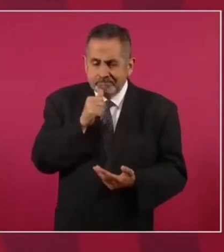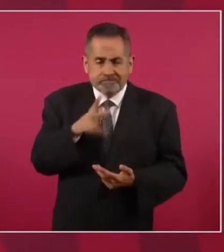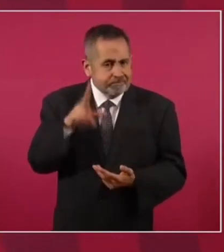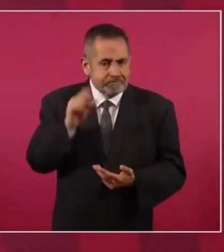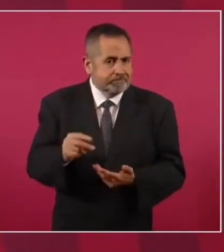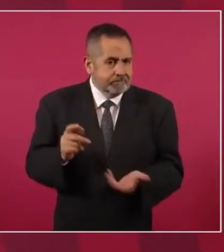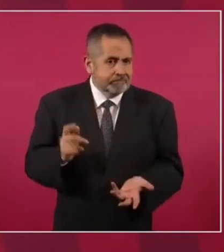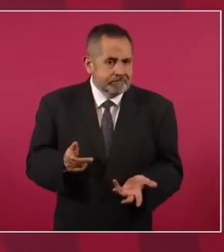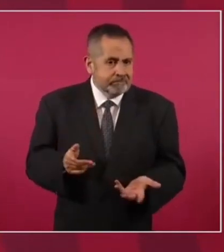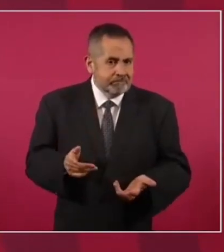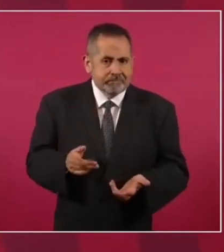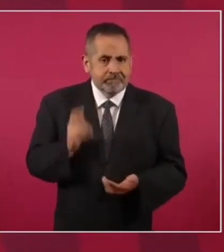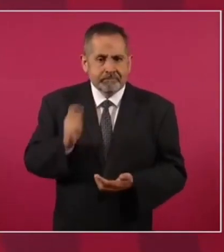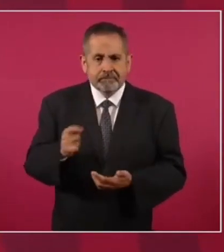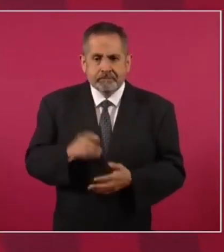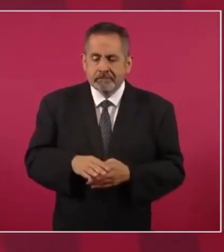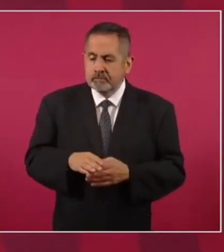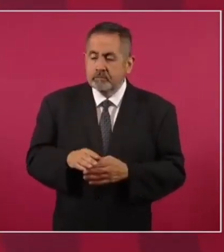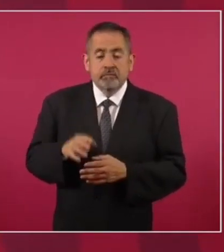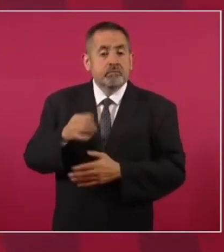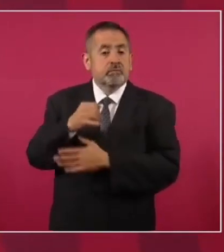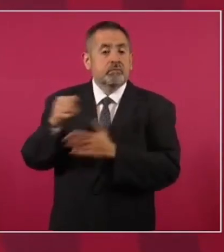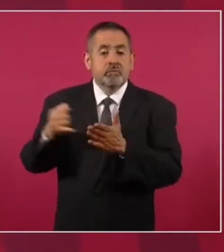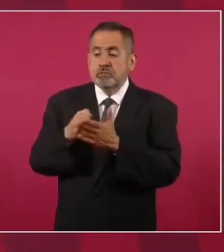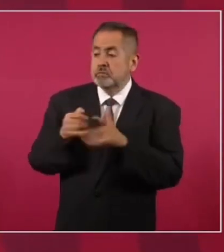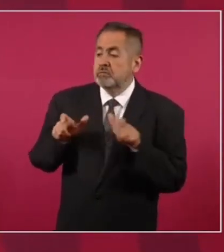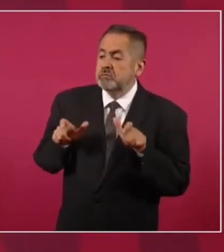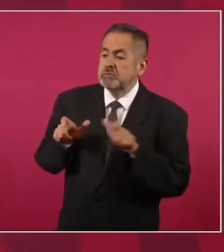que se aísle